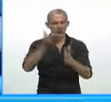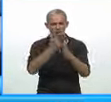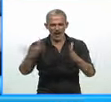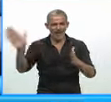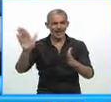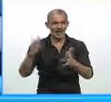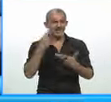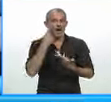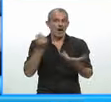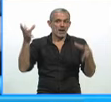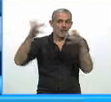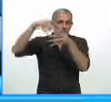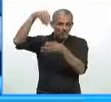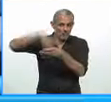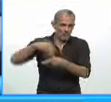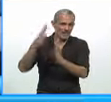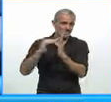a partir de marzo vamos a tener